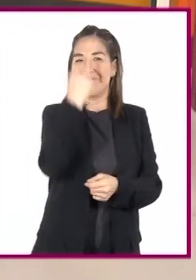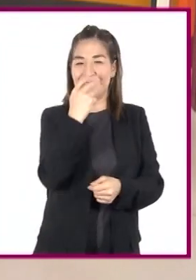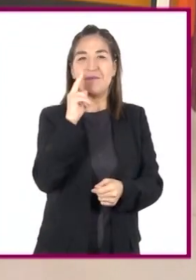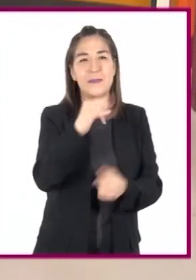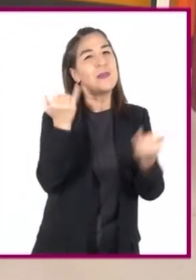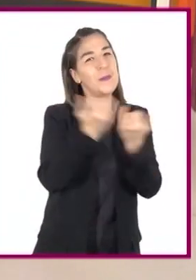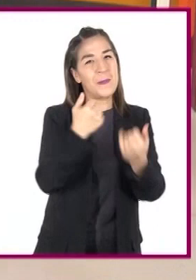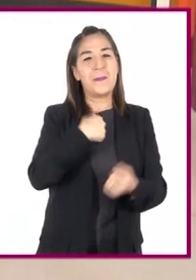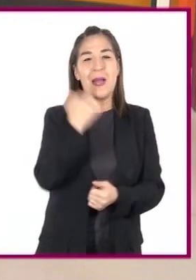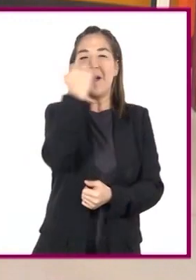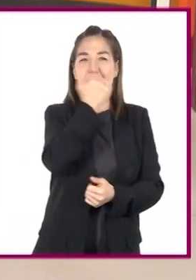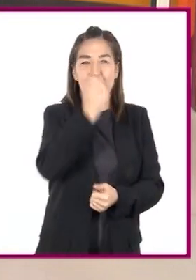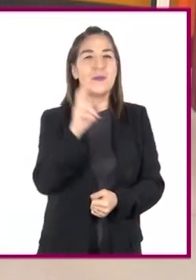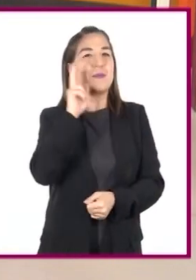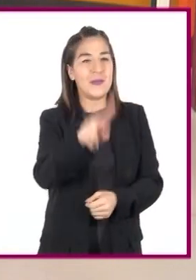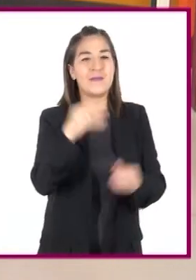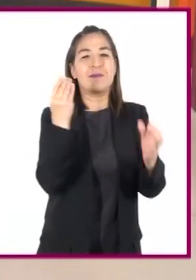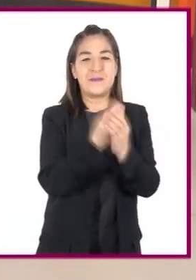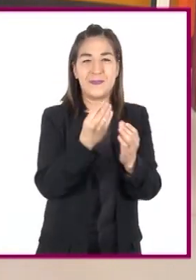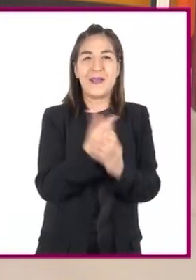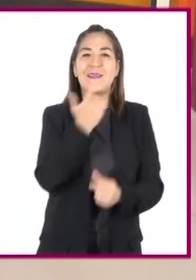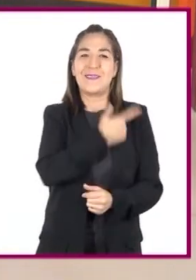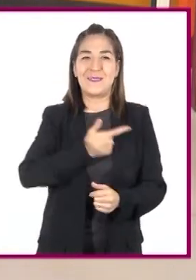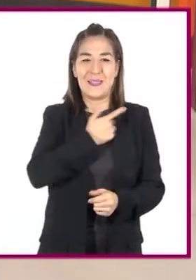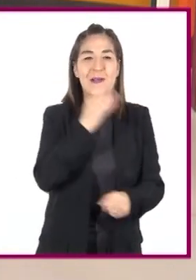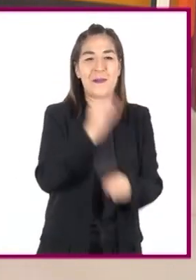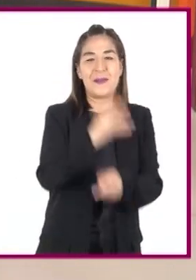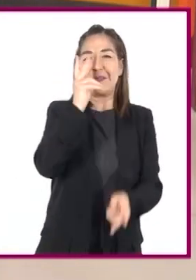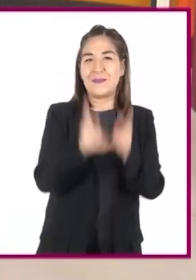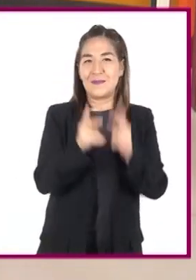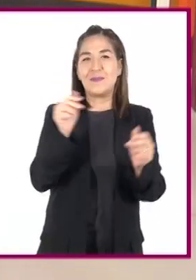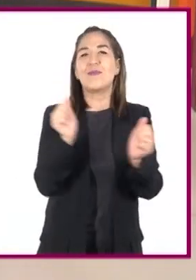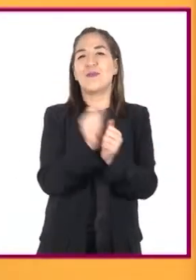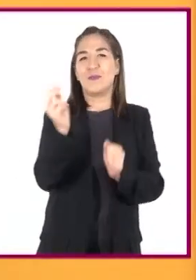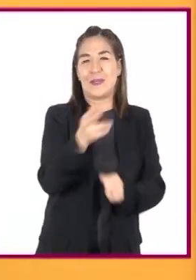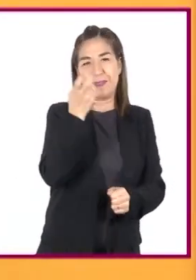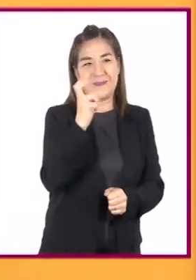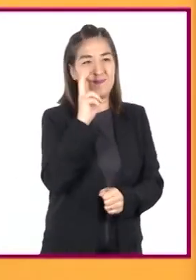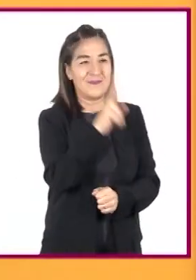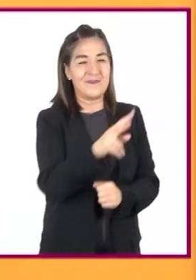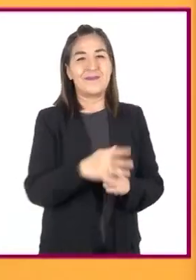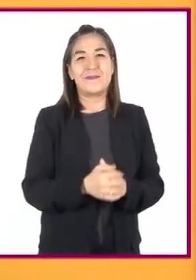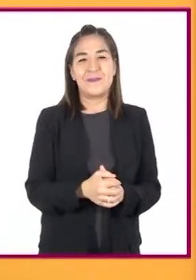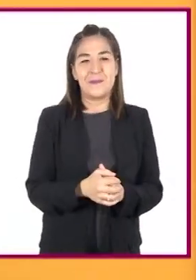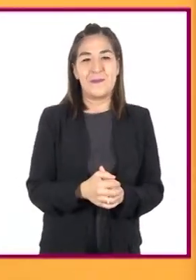alumnos también observan las clases. Me da mucho gusto hablar con ustedes por este medio.